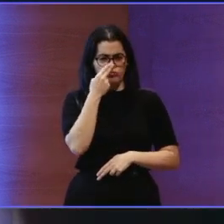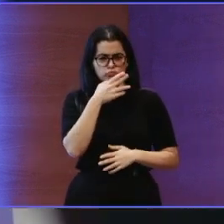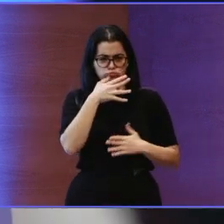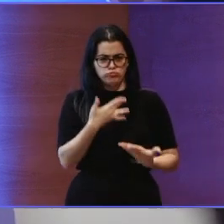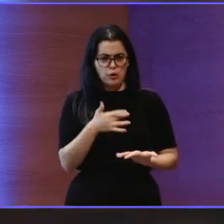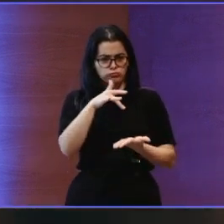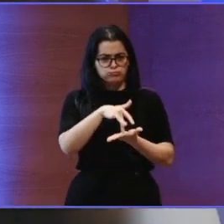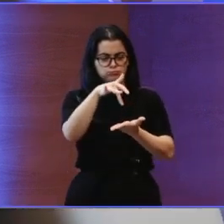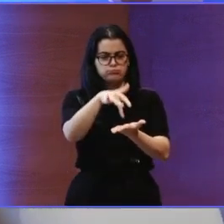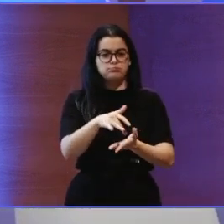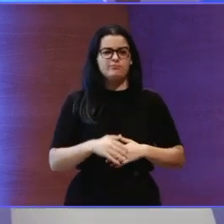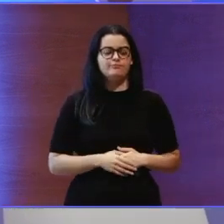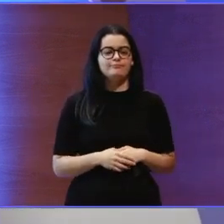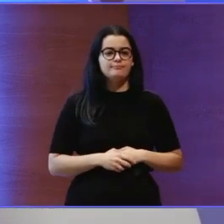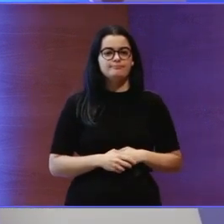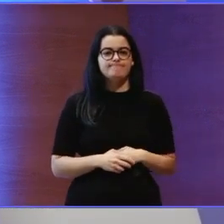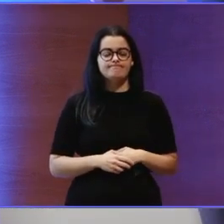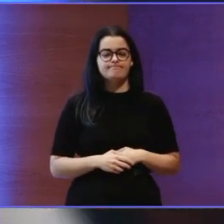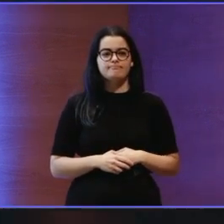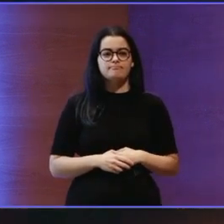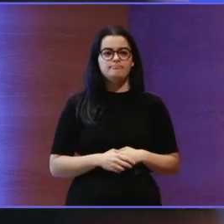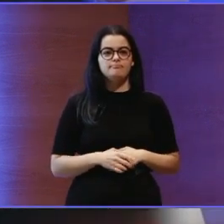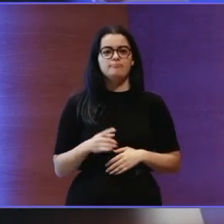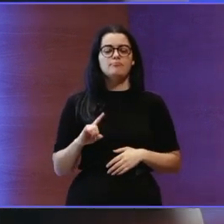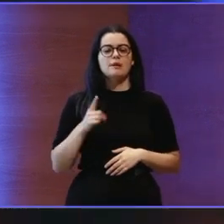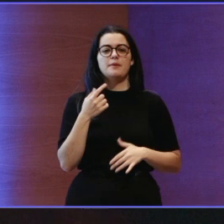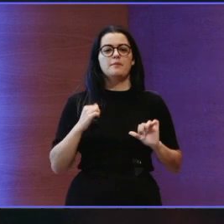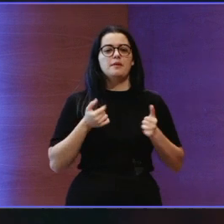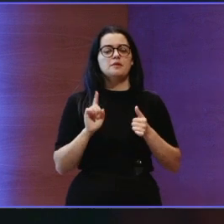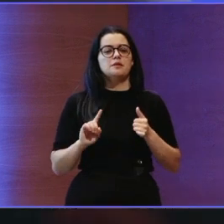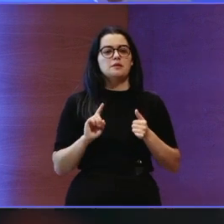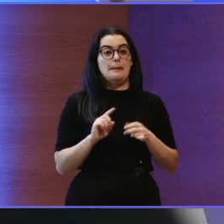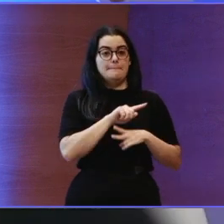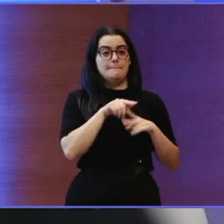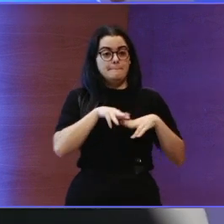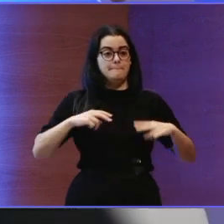trabajo tenemos por delante dos mesas de debate muy interesantes